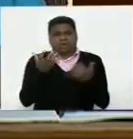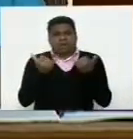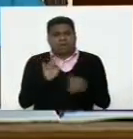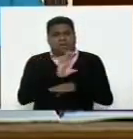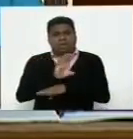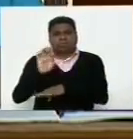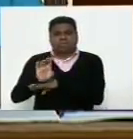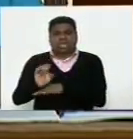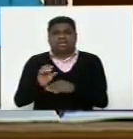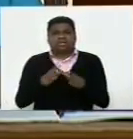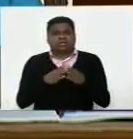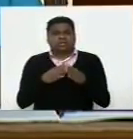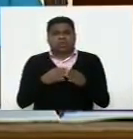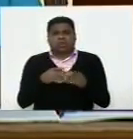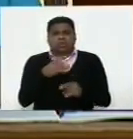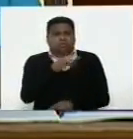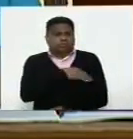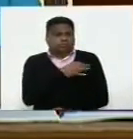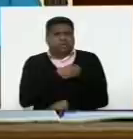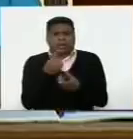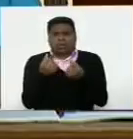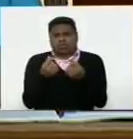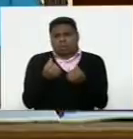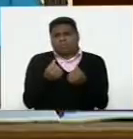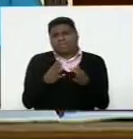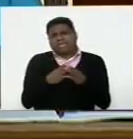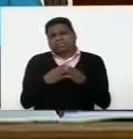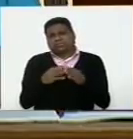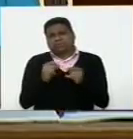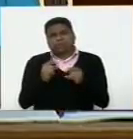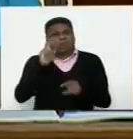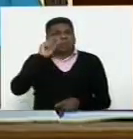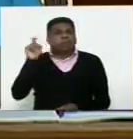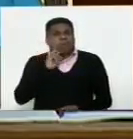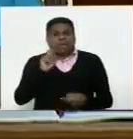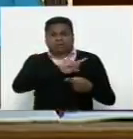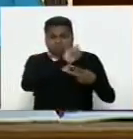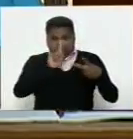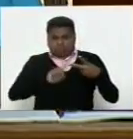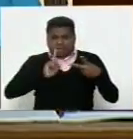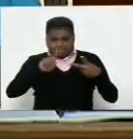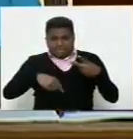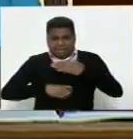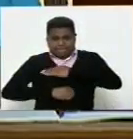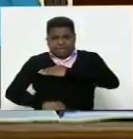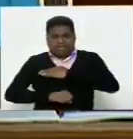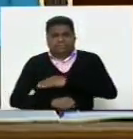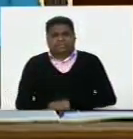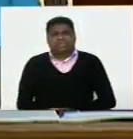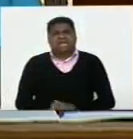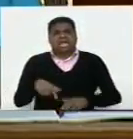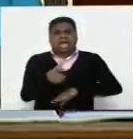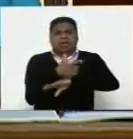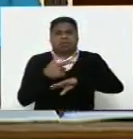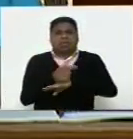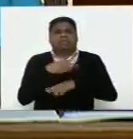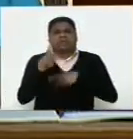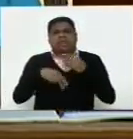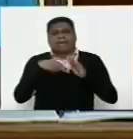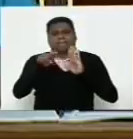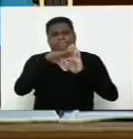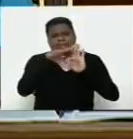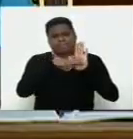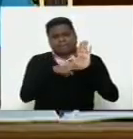protección socioeconómica de las mujeres durante la gestación, parto y posparto. A tal efecto, el Ejecutivo Nacional desarrollará políticas